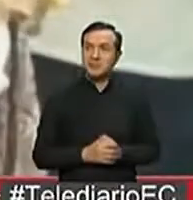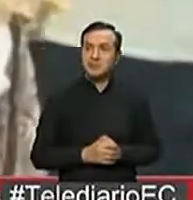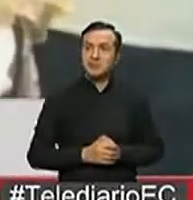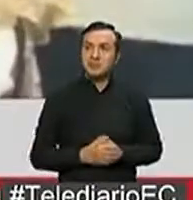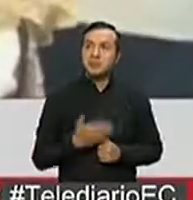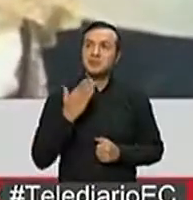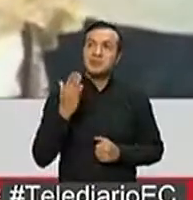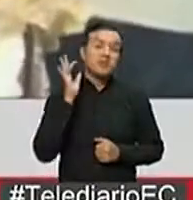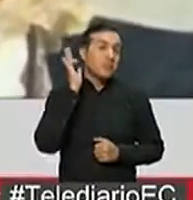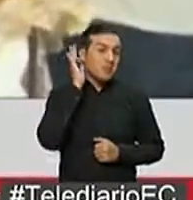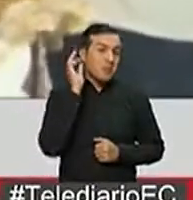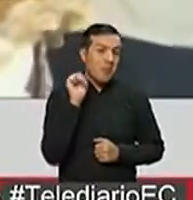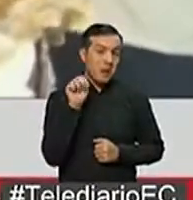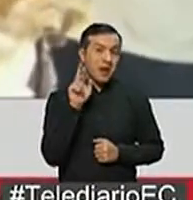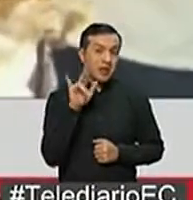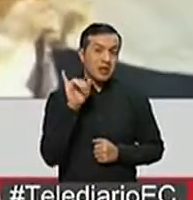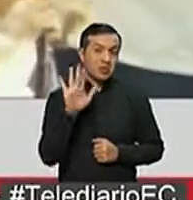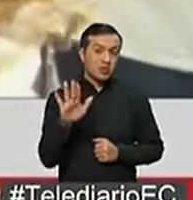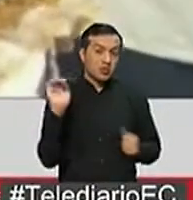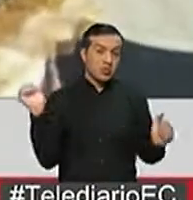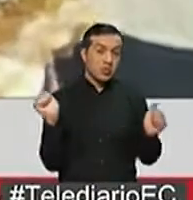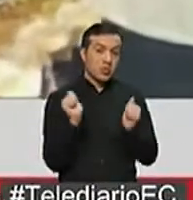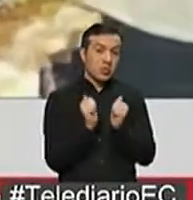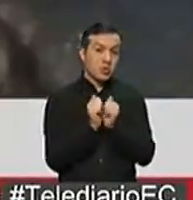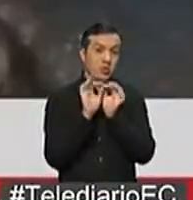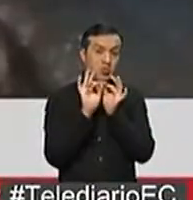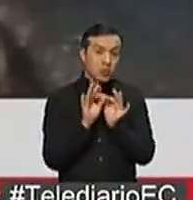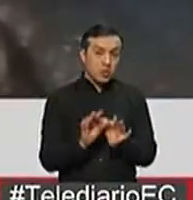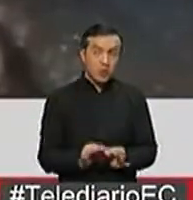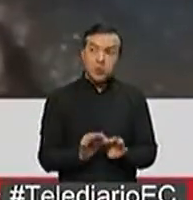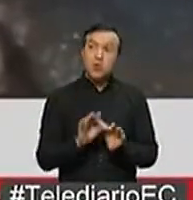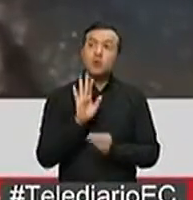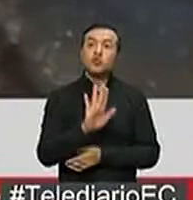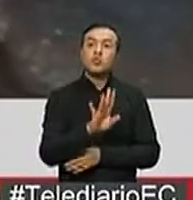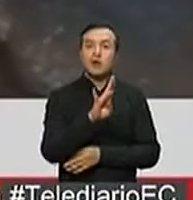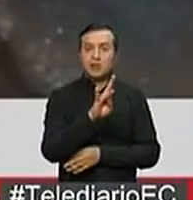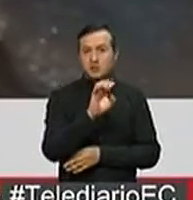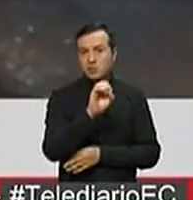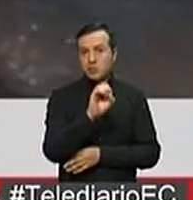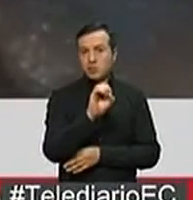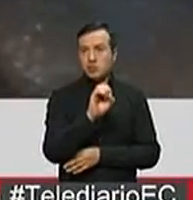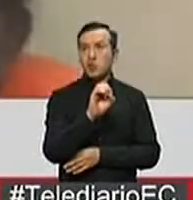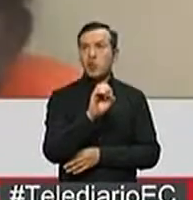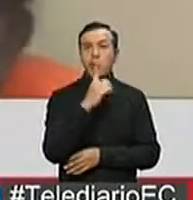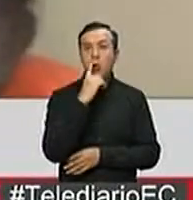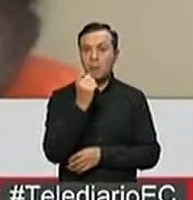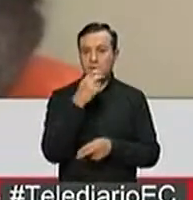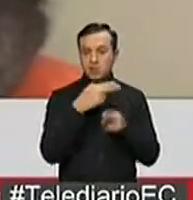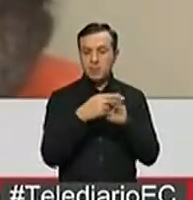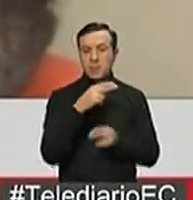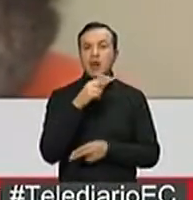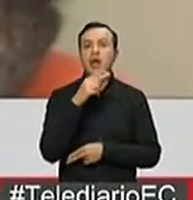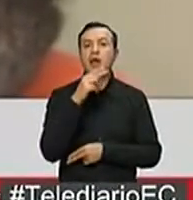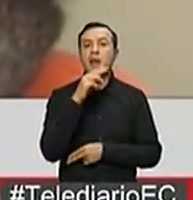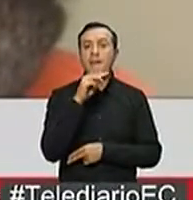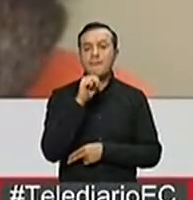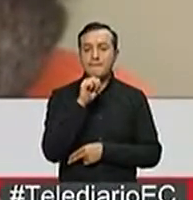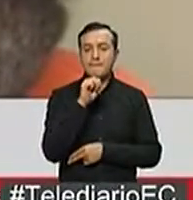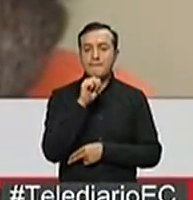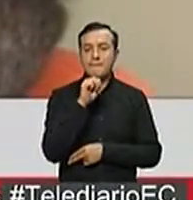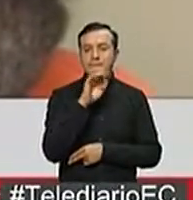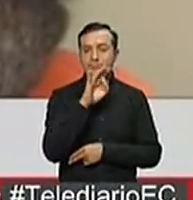María Fernanda Subía acompañó en los preparativos para que su esposo, Fernando Tinajero, personifique a la Mama